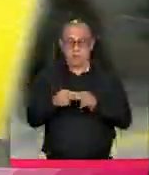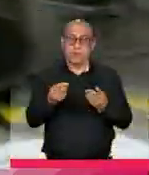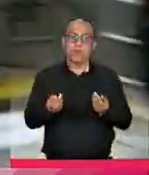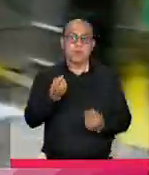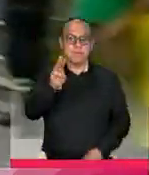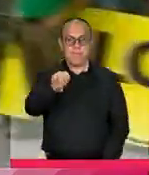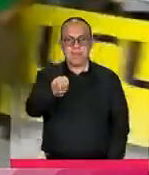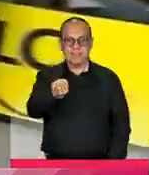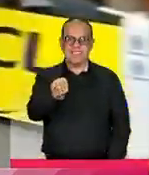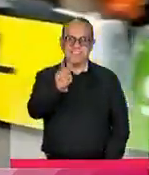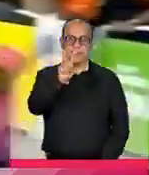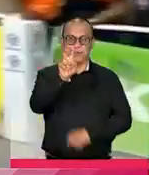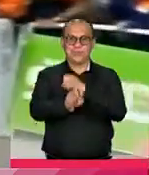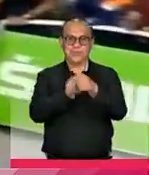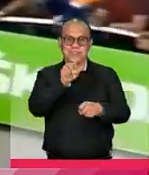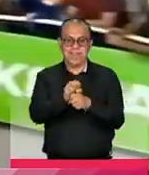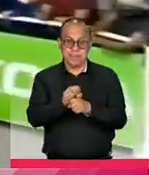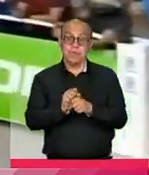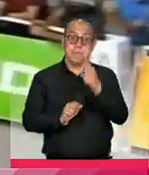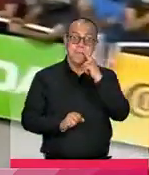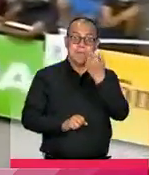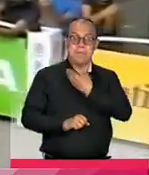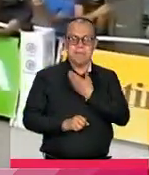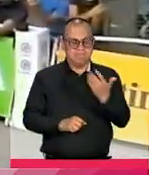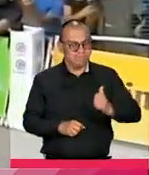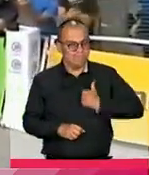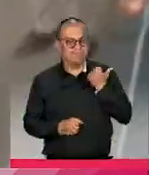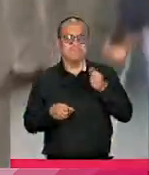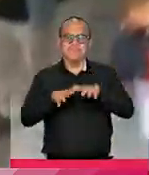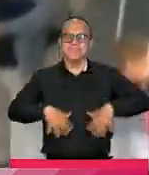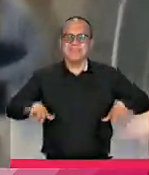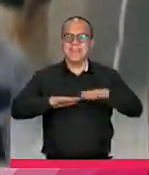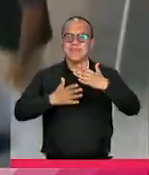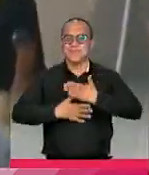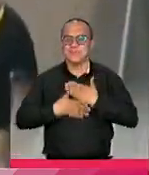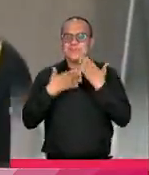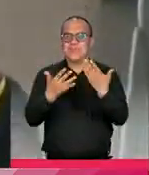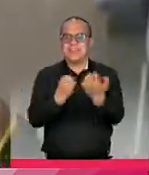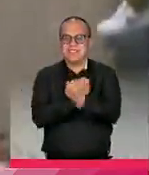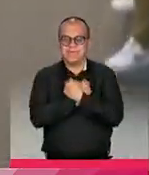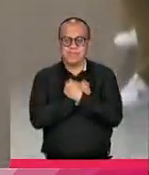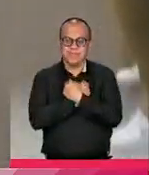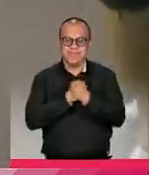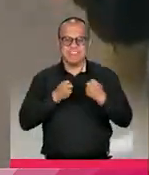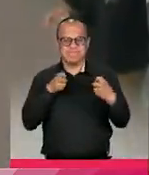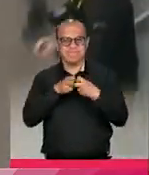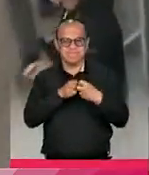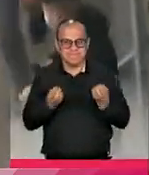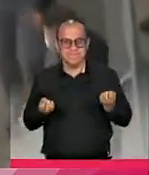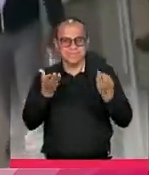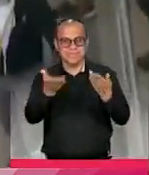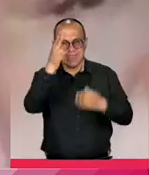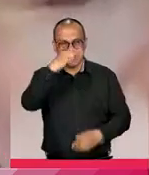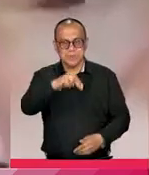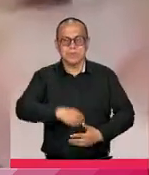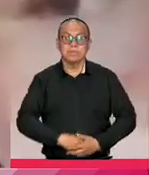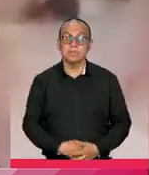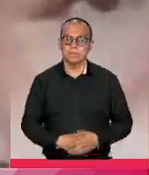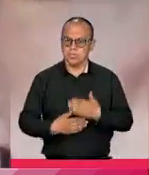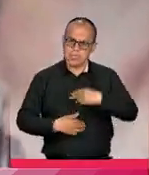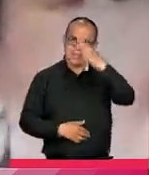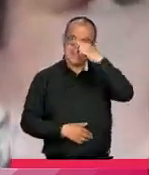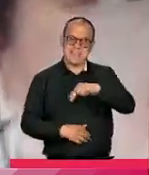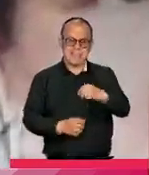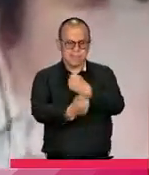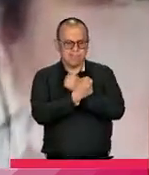próximo martes. Y don Guillermo y doña Isabel aprovecharon este espacio para enviarle un mensaje de amor y fuerza a Daniel Felipe. No, pues un saludo, hijo, que lo